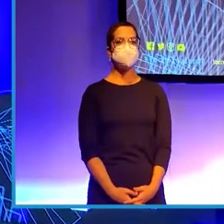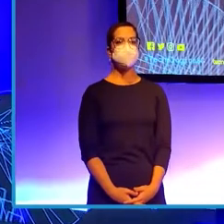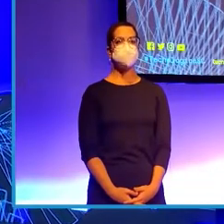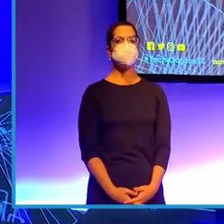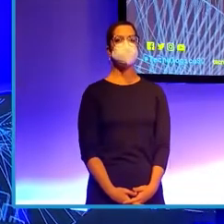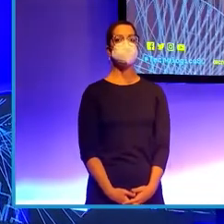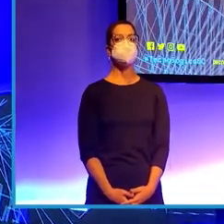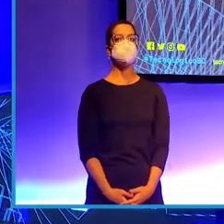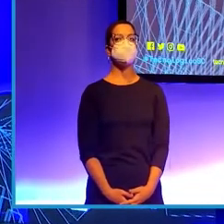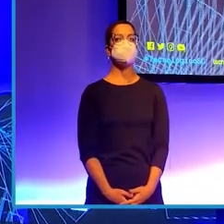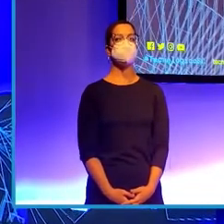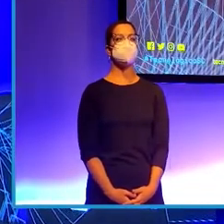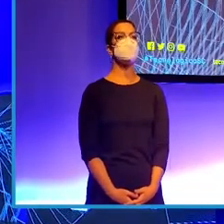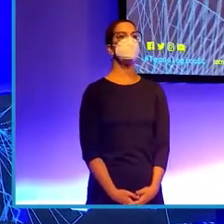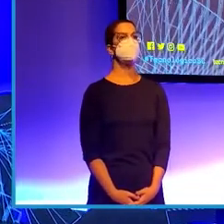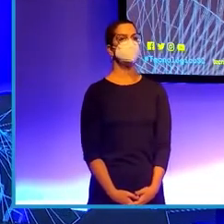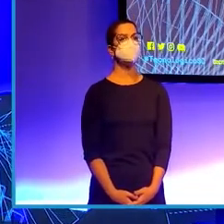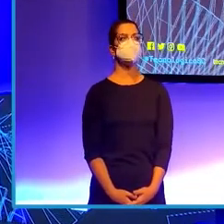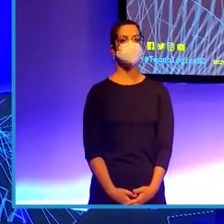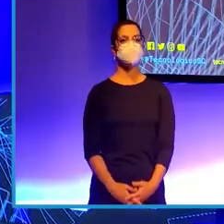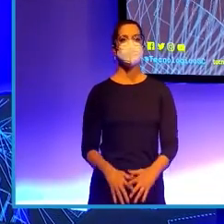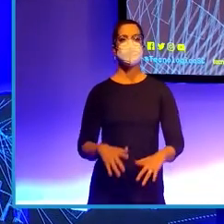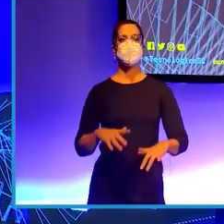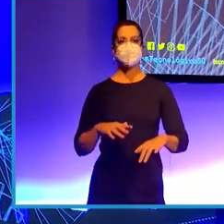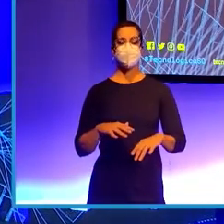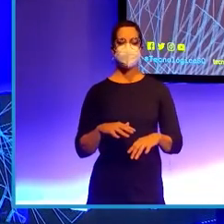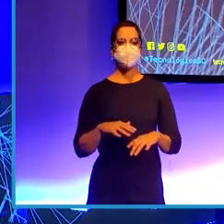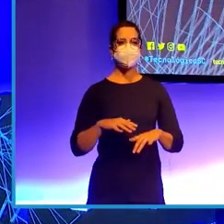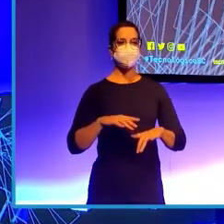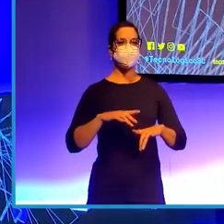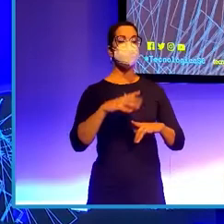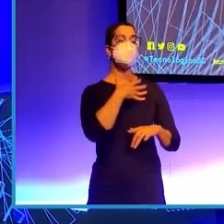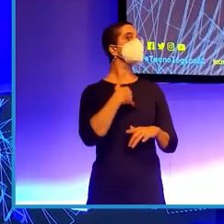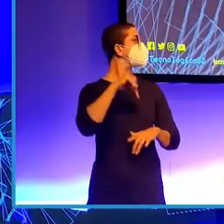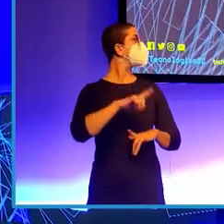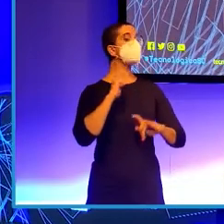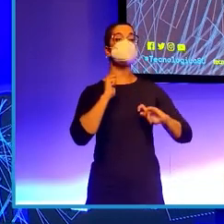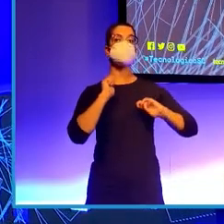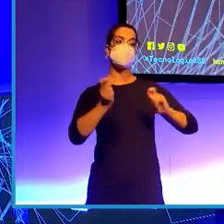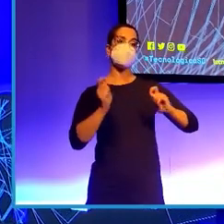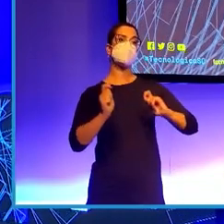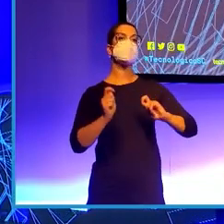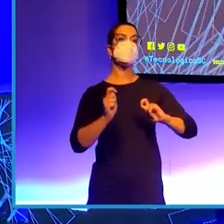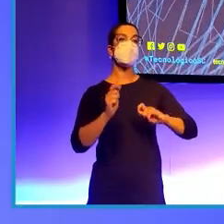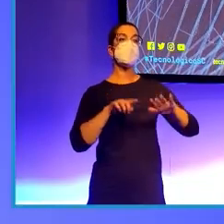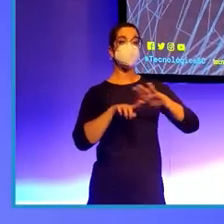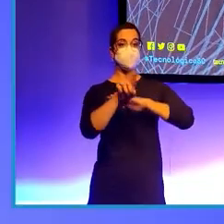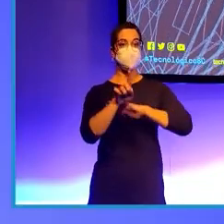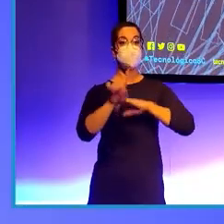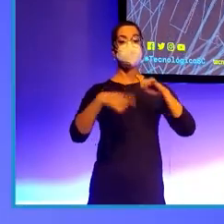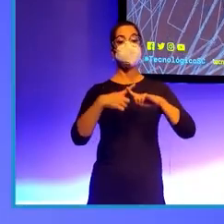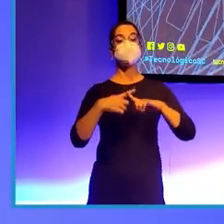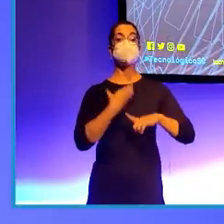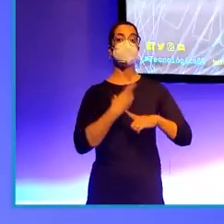buenos días lo primero que quiero es felicitar a la sociedad de desarrollo y al ayuntamiento de santa cruz por